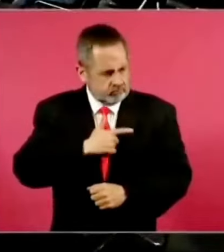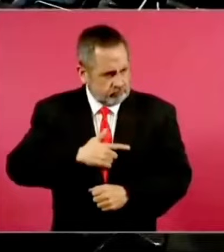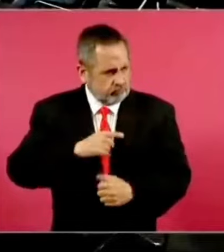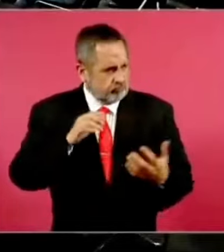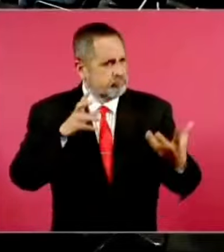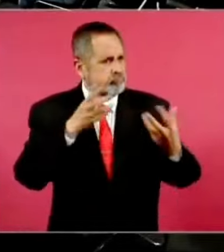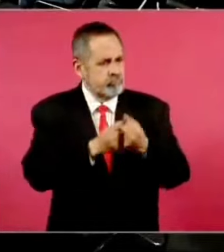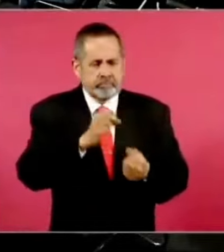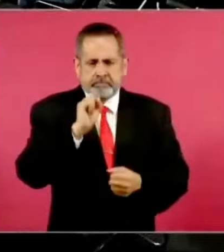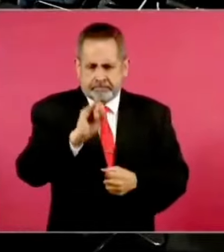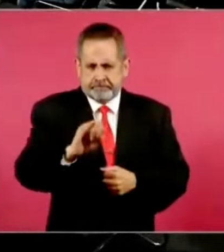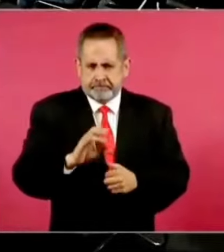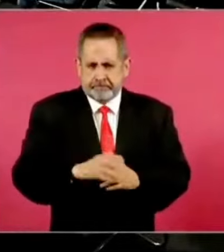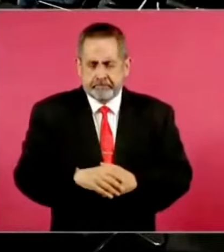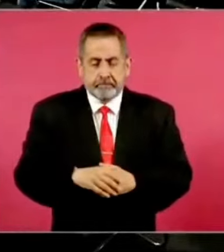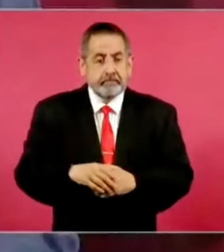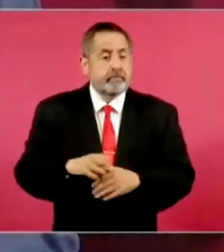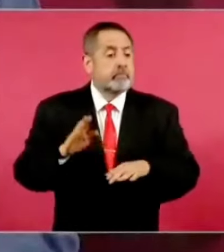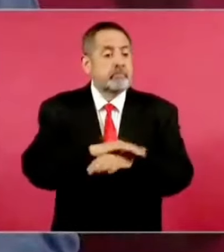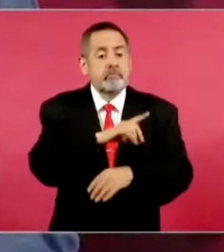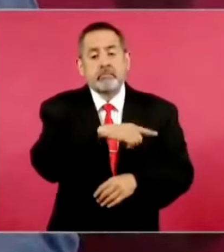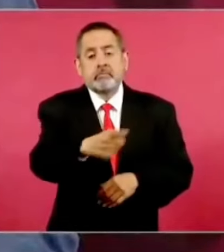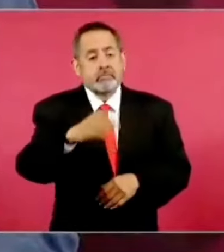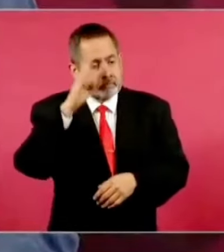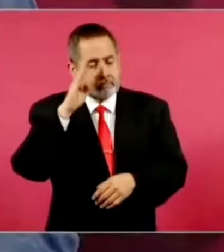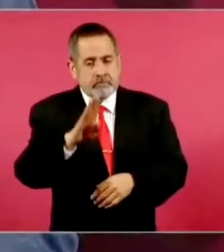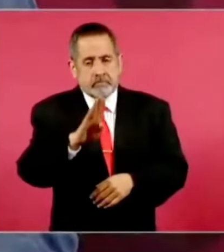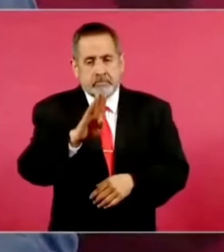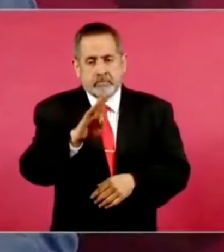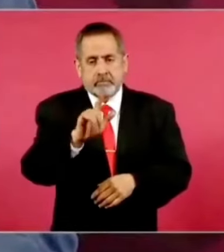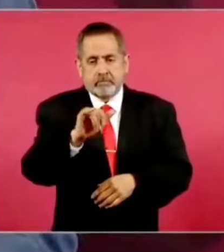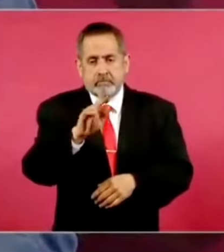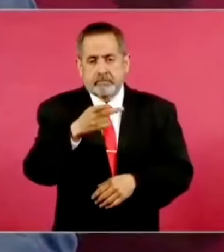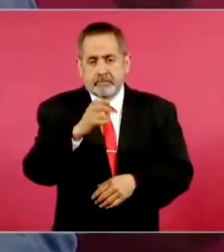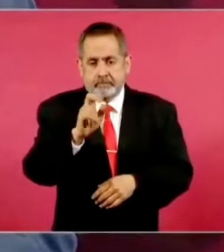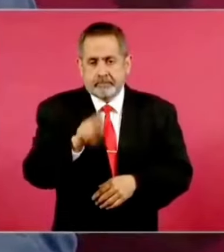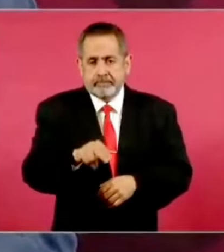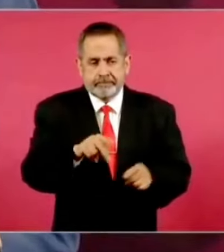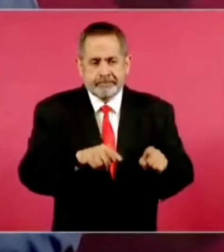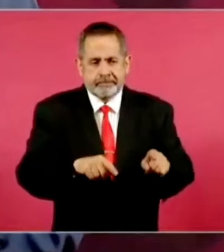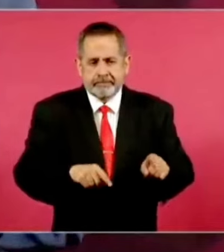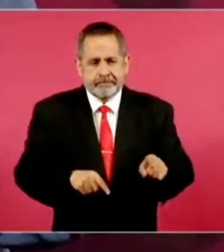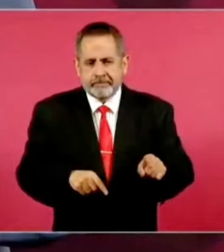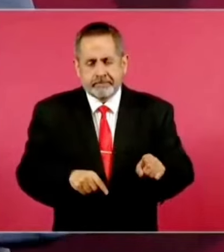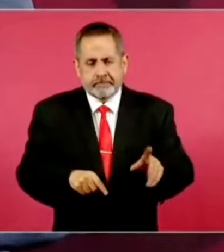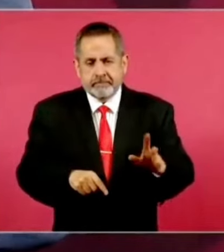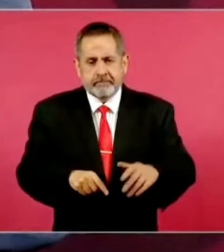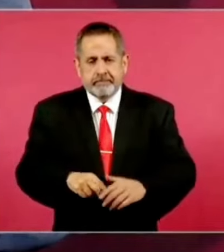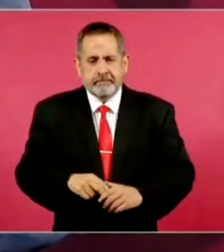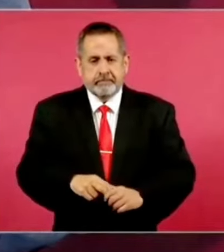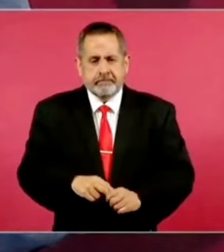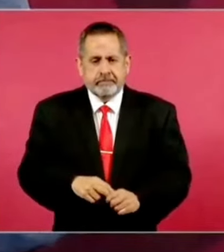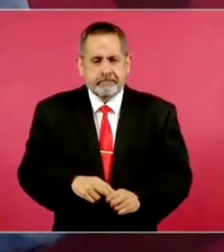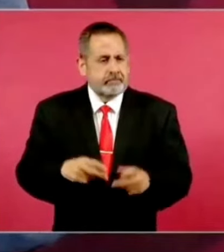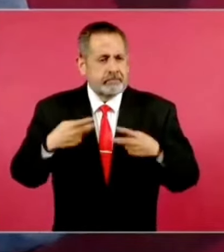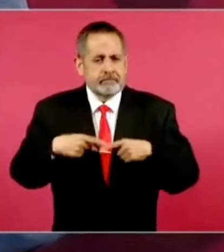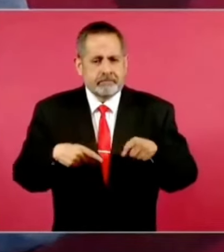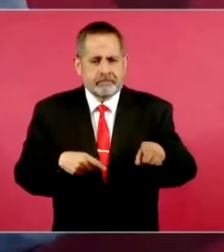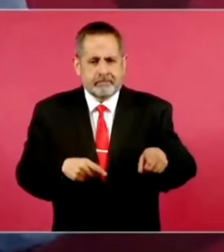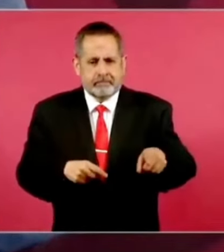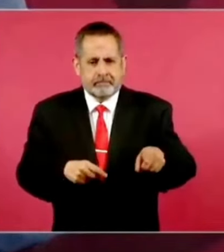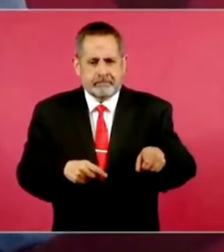sí, porque el señor Blinken, el presidente Blinken, es una persona...